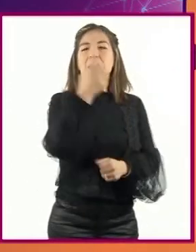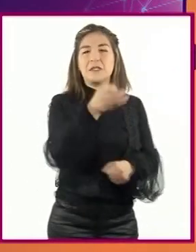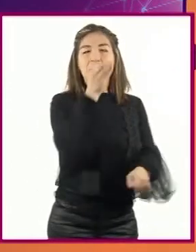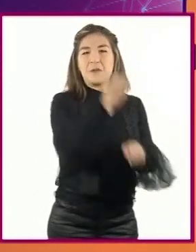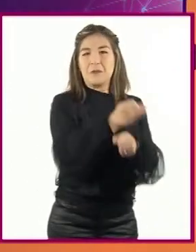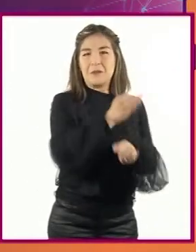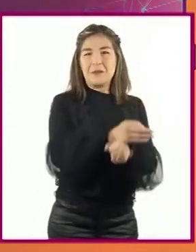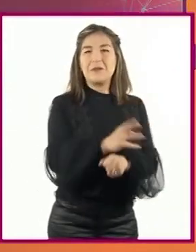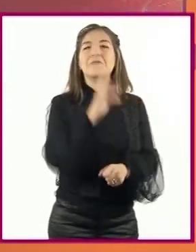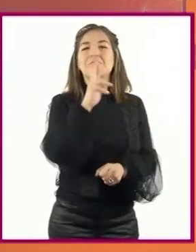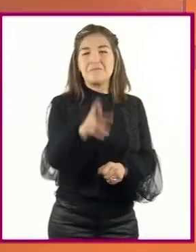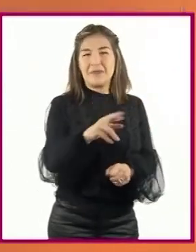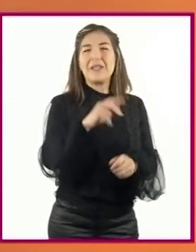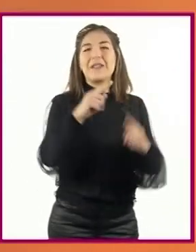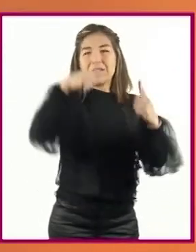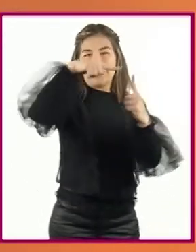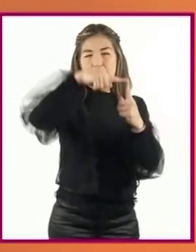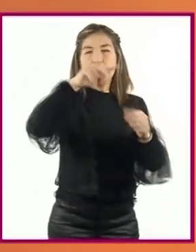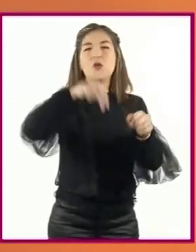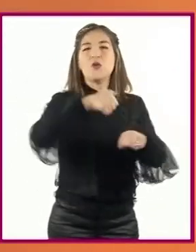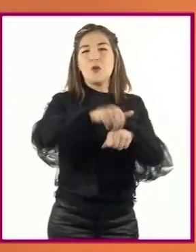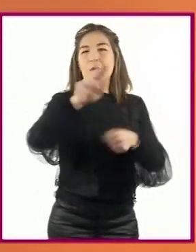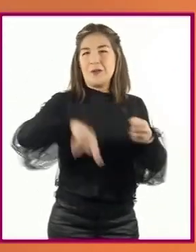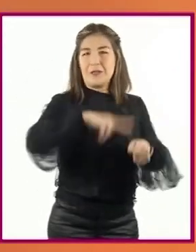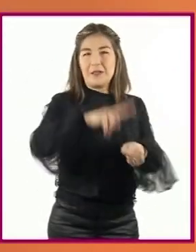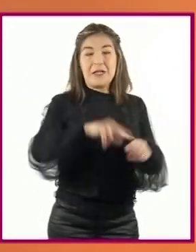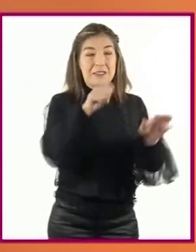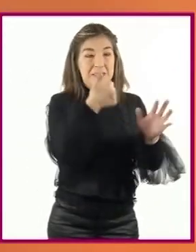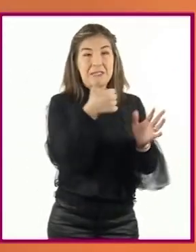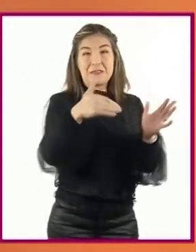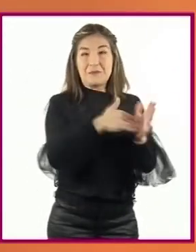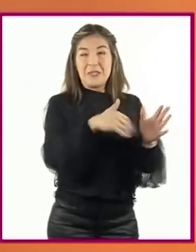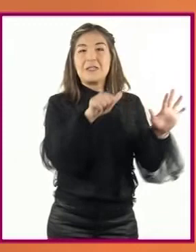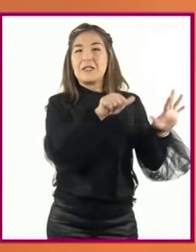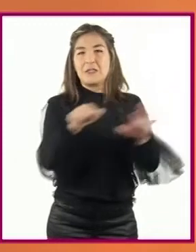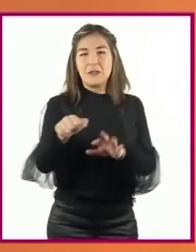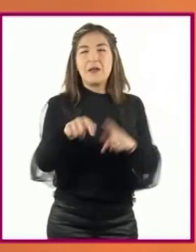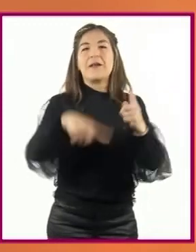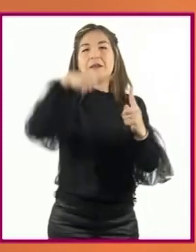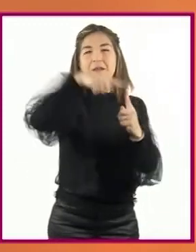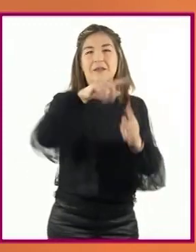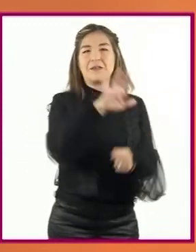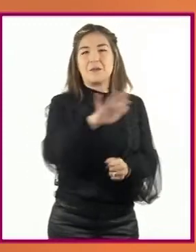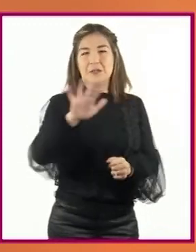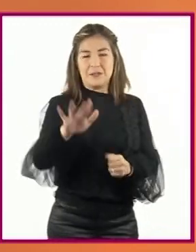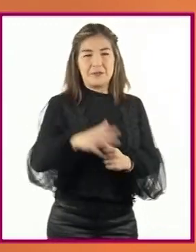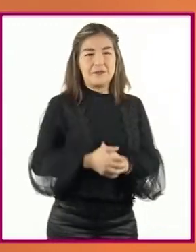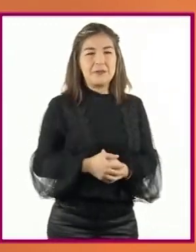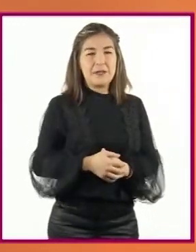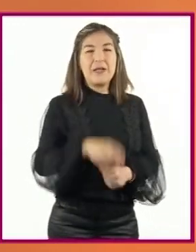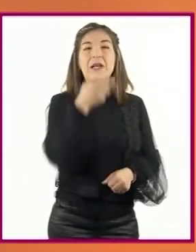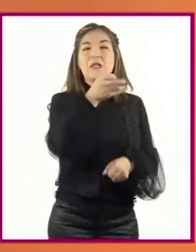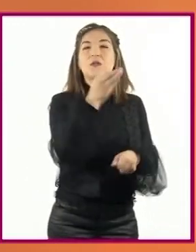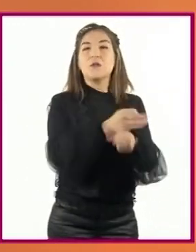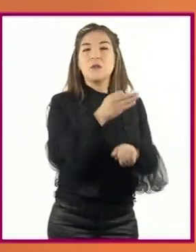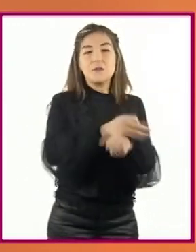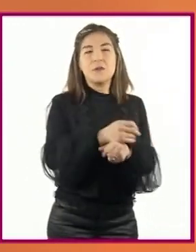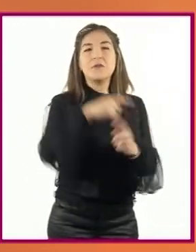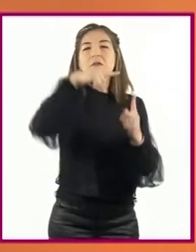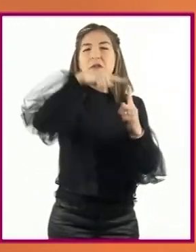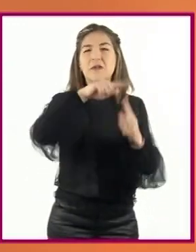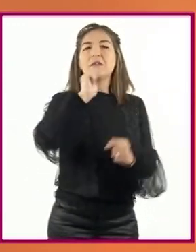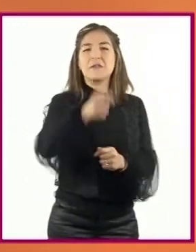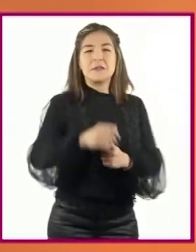la división de números naturales 6.600 entre 55. Esta es una división equivalente